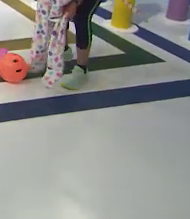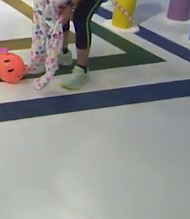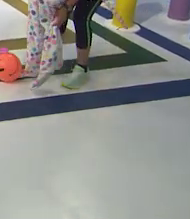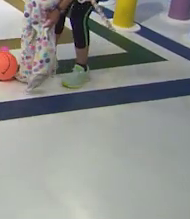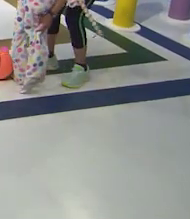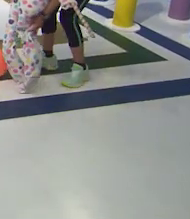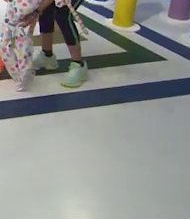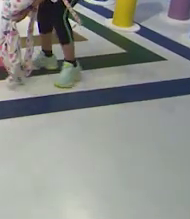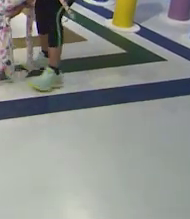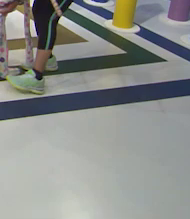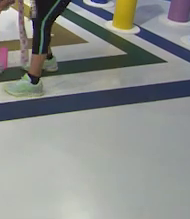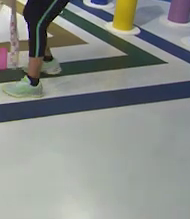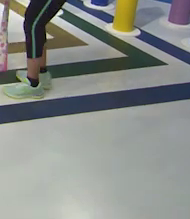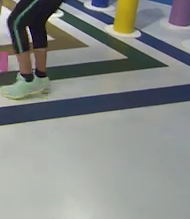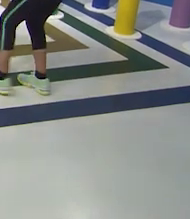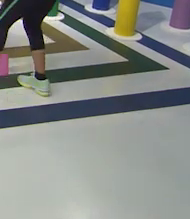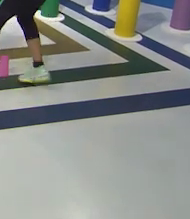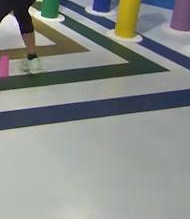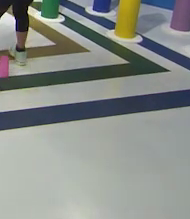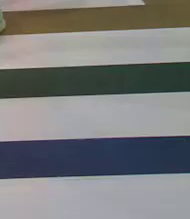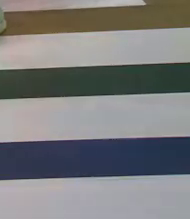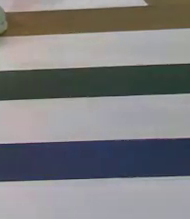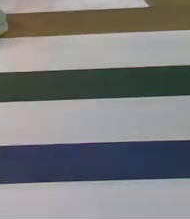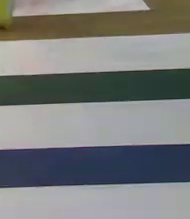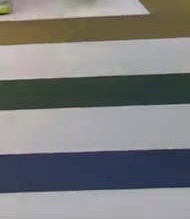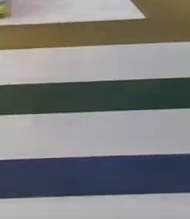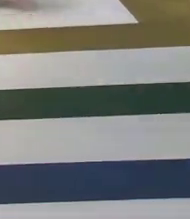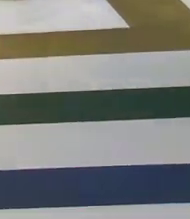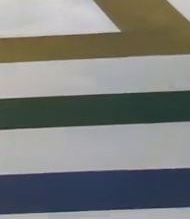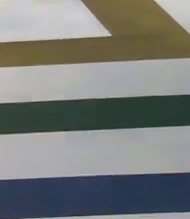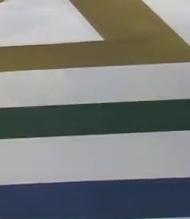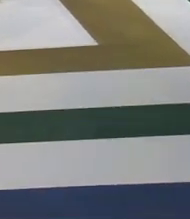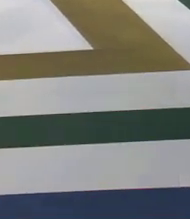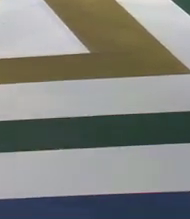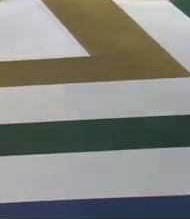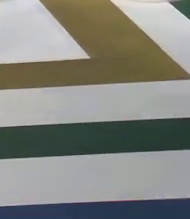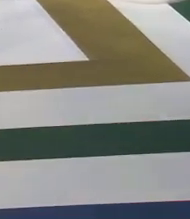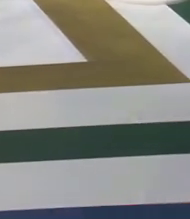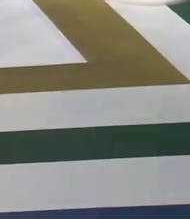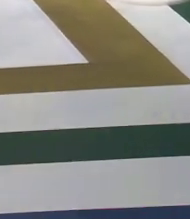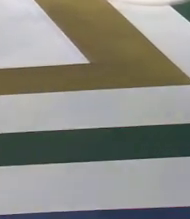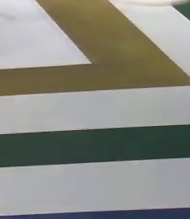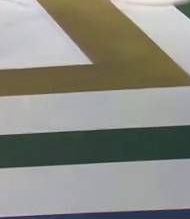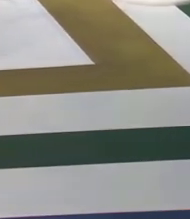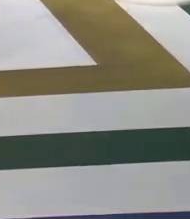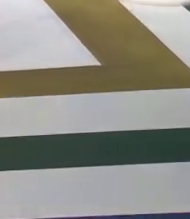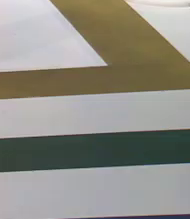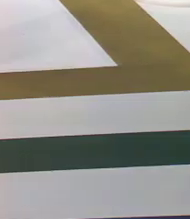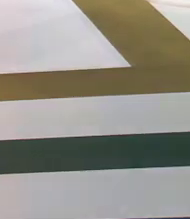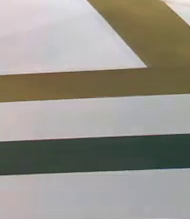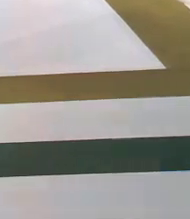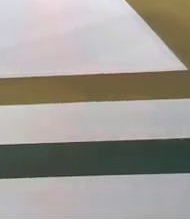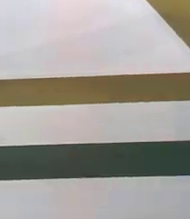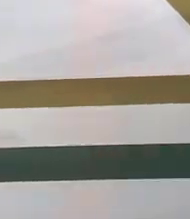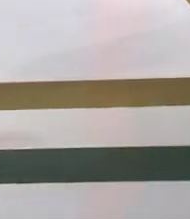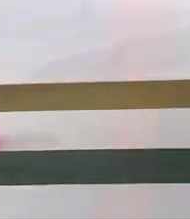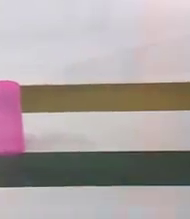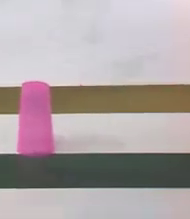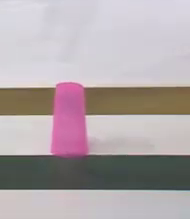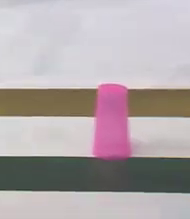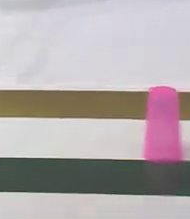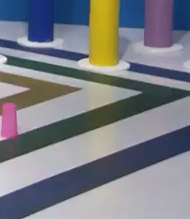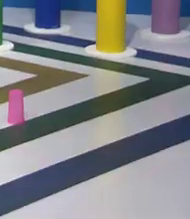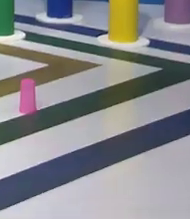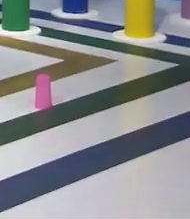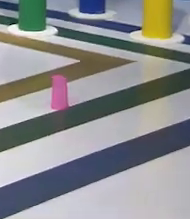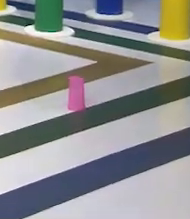lo que quiere pasar ahí que habilitó así se puede a mucho a la lista vamos